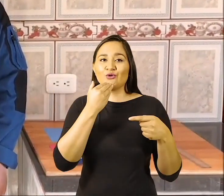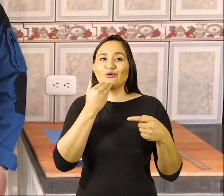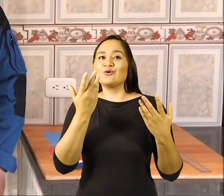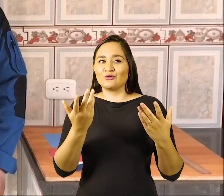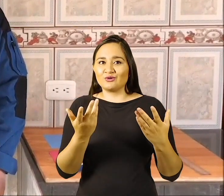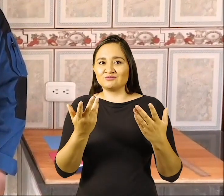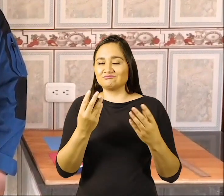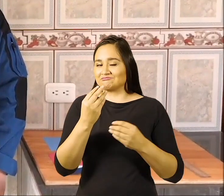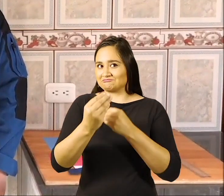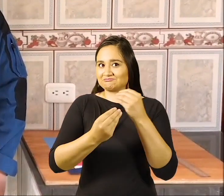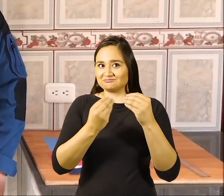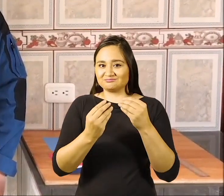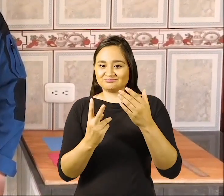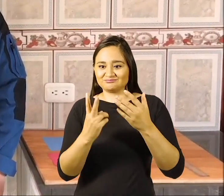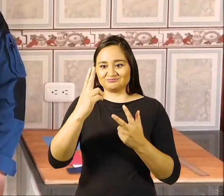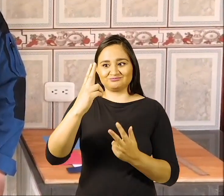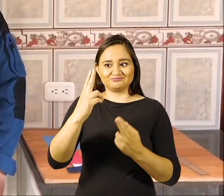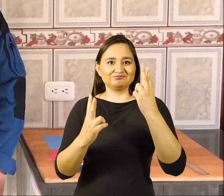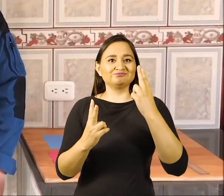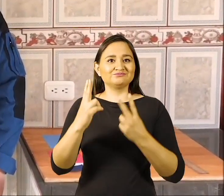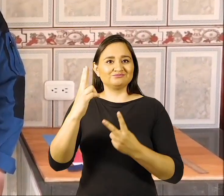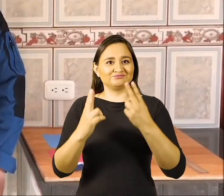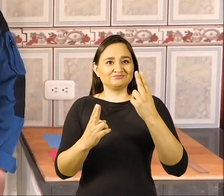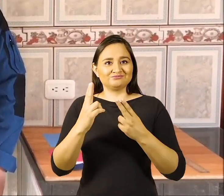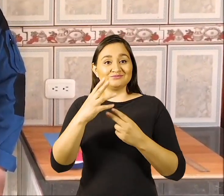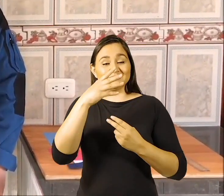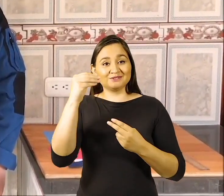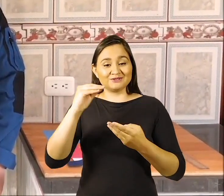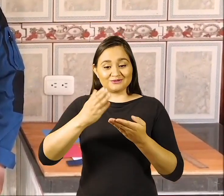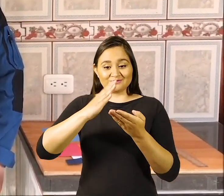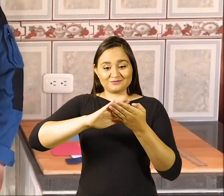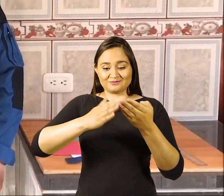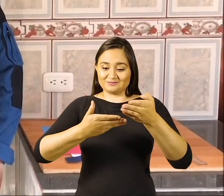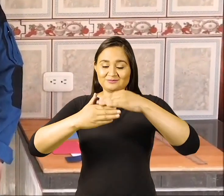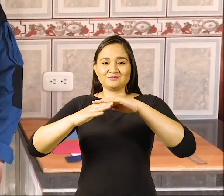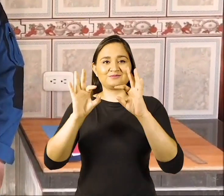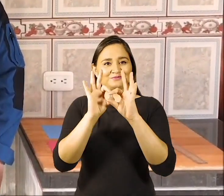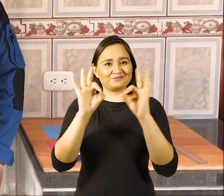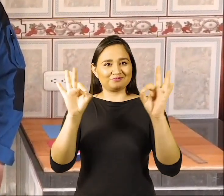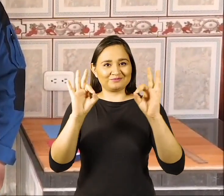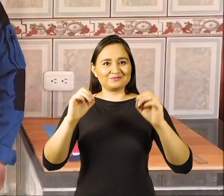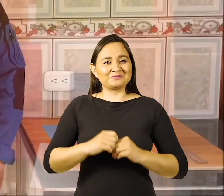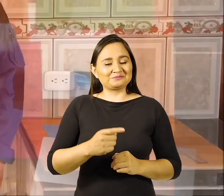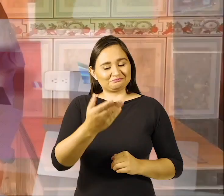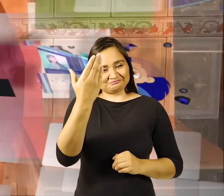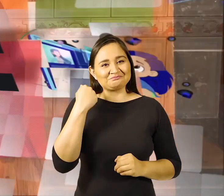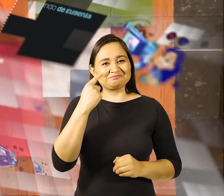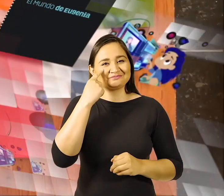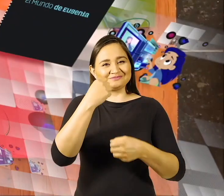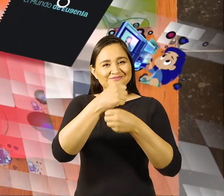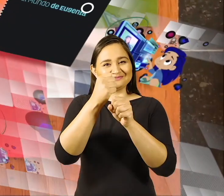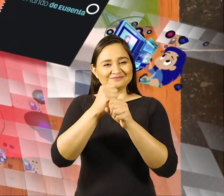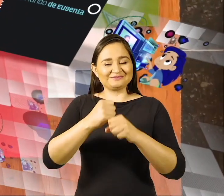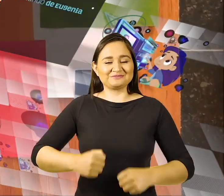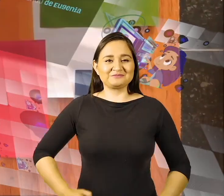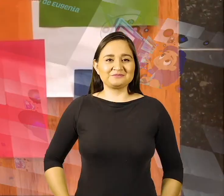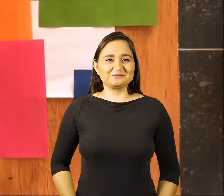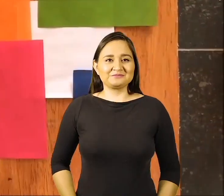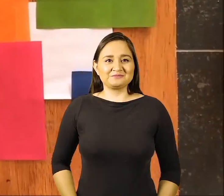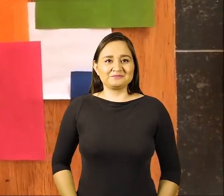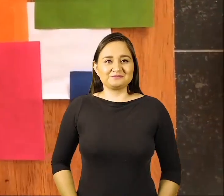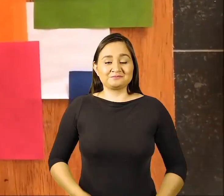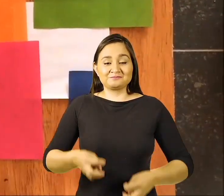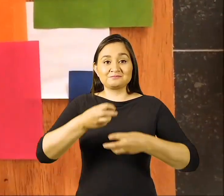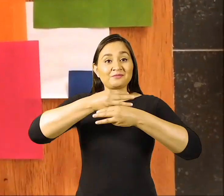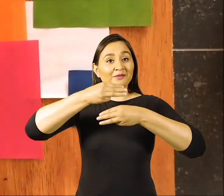mediante cortes y doblados simétricos. Acompáñame a realizarlo. El material que